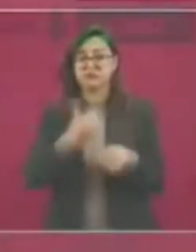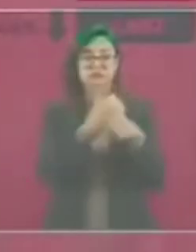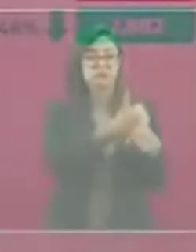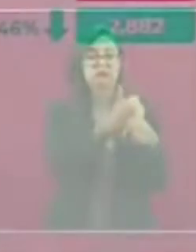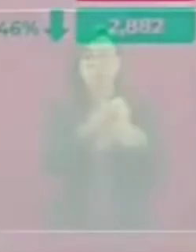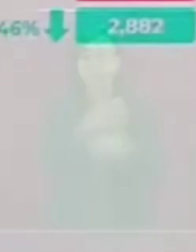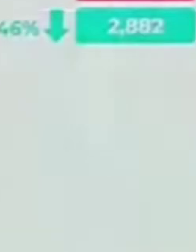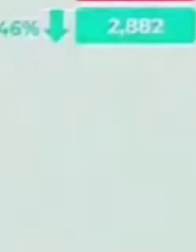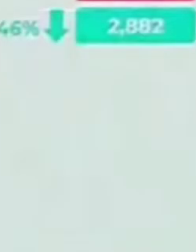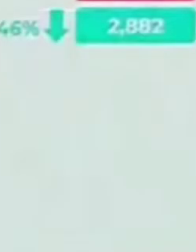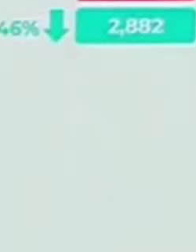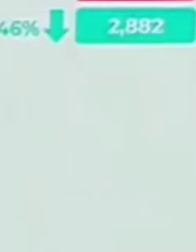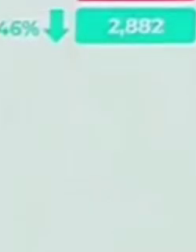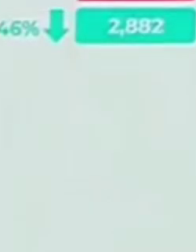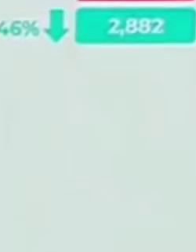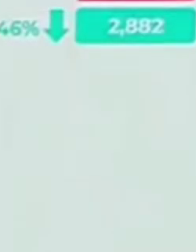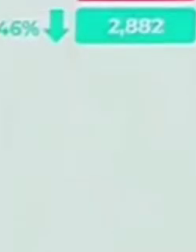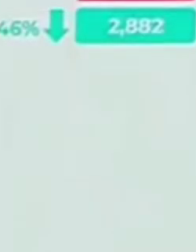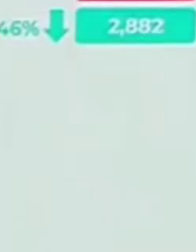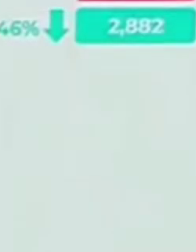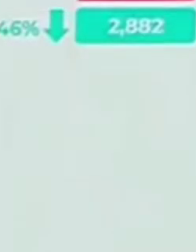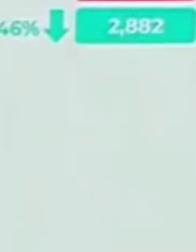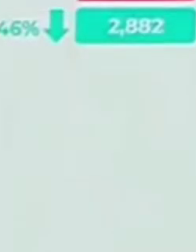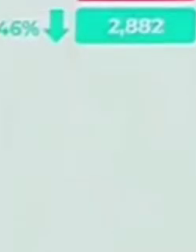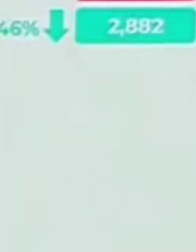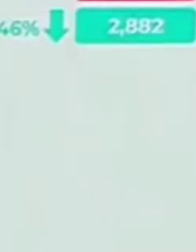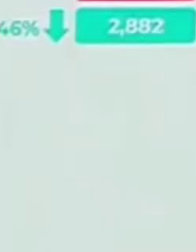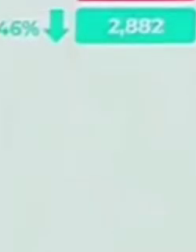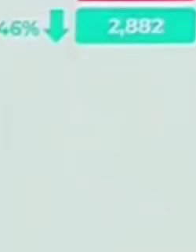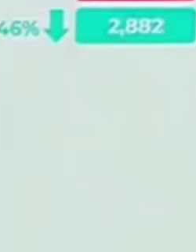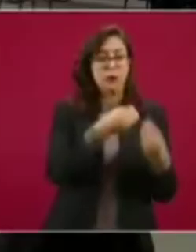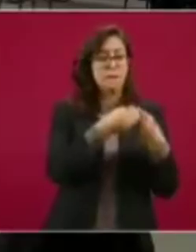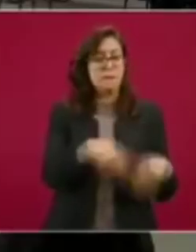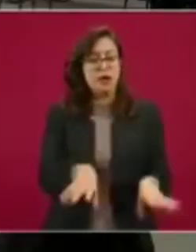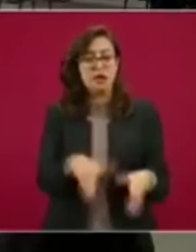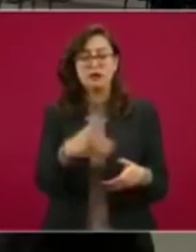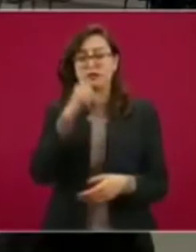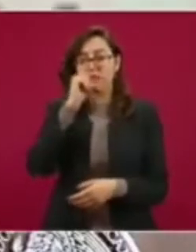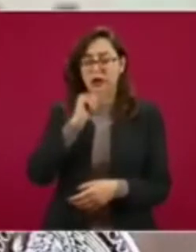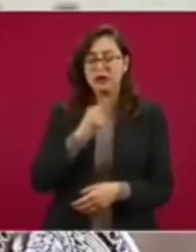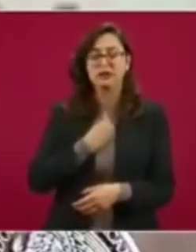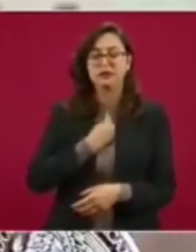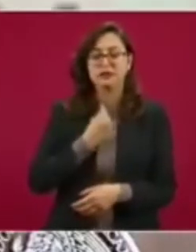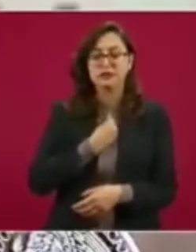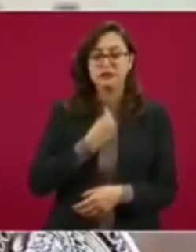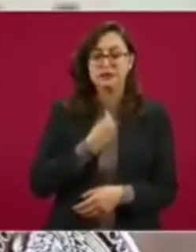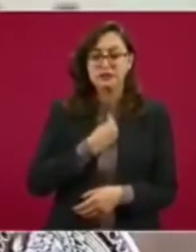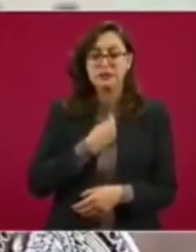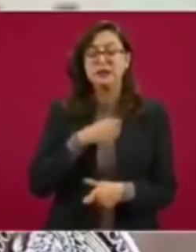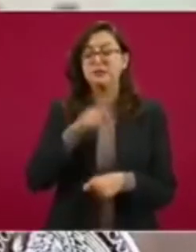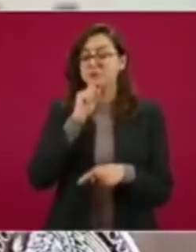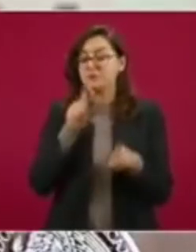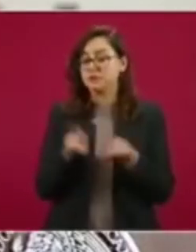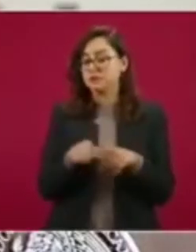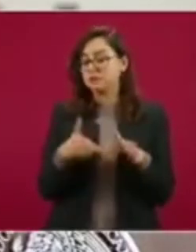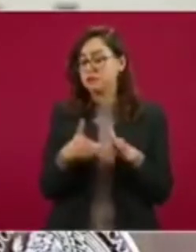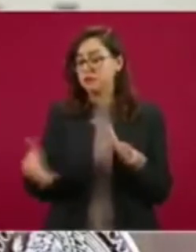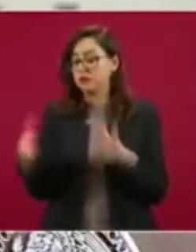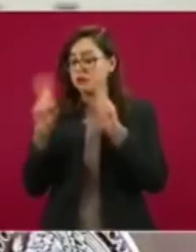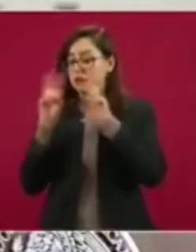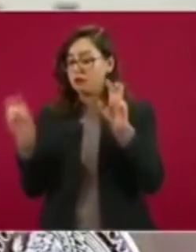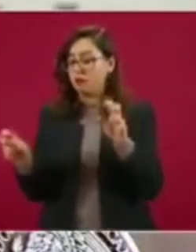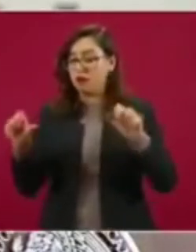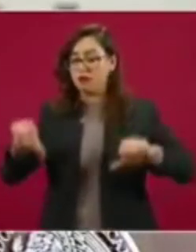en la actualidad, afortunadamente, esta tiene una tendencia a la baja. Hoy verán que todavía estamos en la etapa activa de la